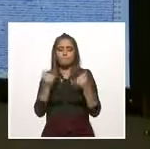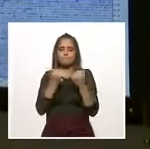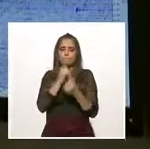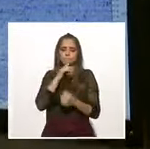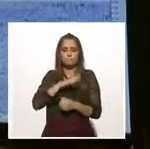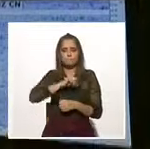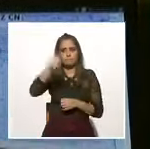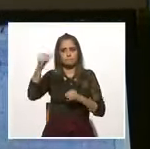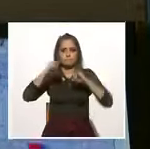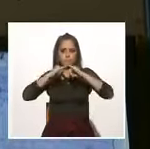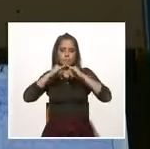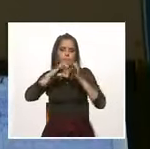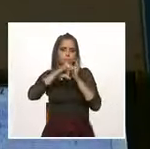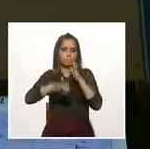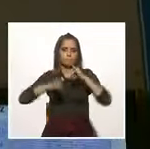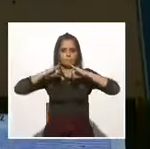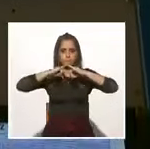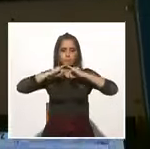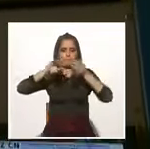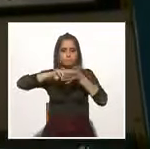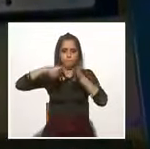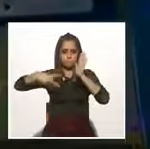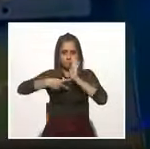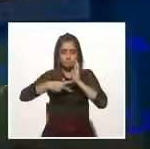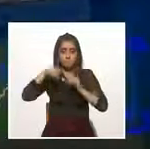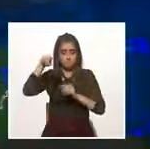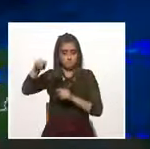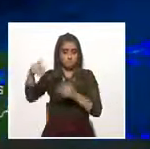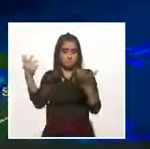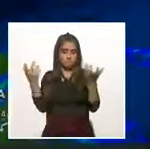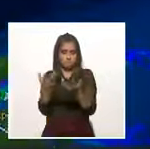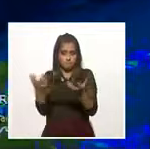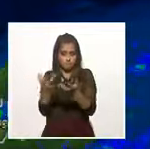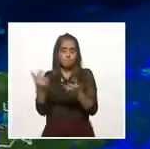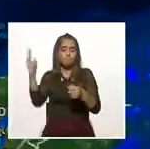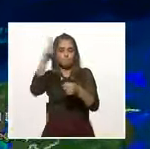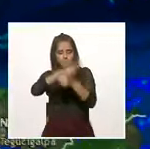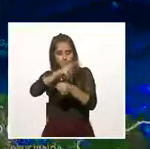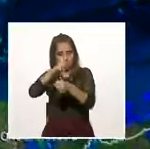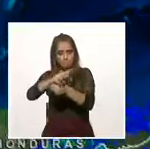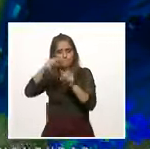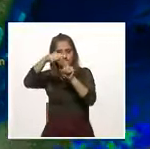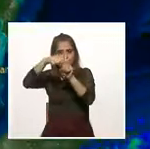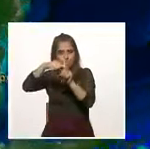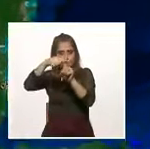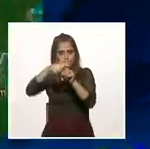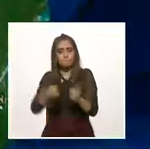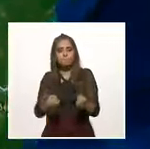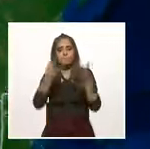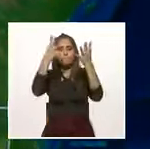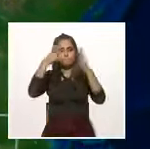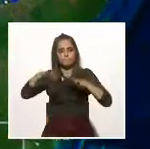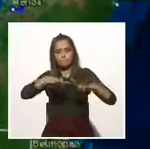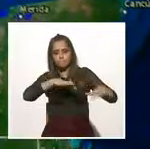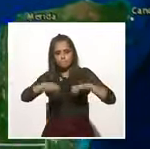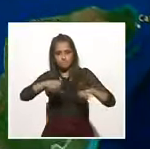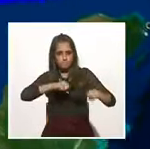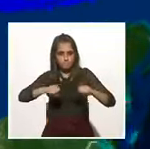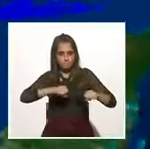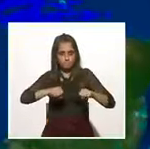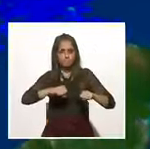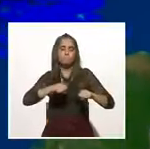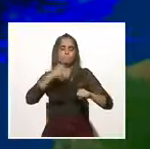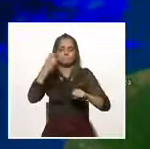instituciones, como es el caso del Instituto de Ingeniería, que se dedican con acelerómetros a medir el movimiento intenso del terreno. Y esto sirve